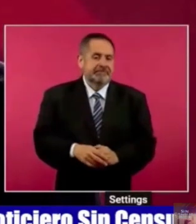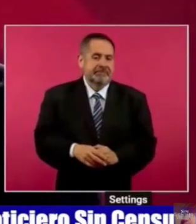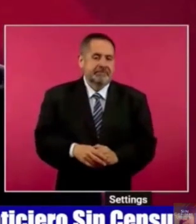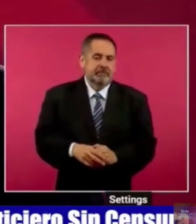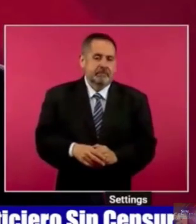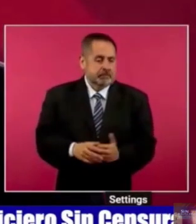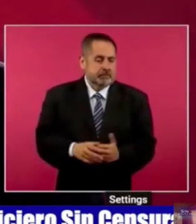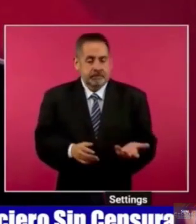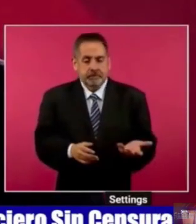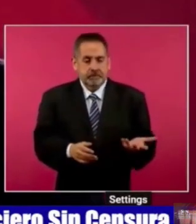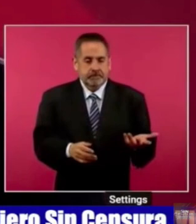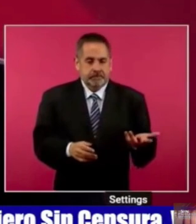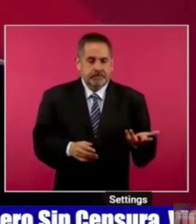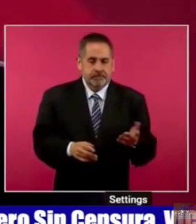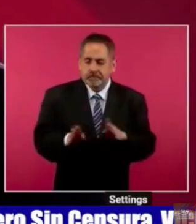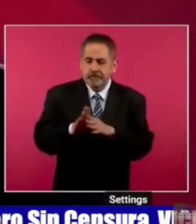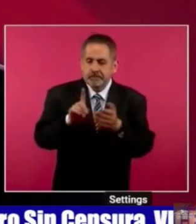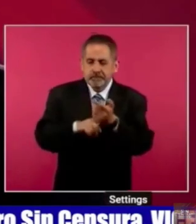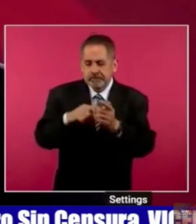¿Cuál es la clave?